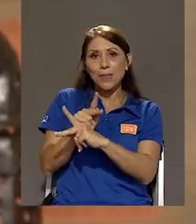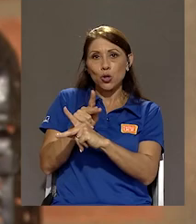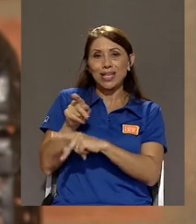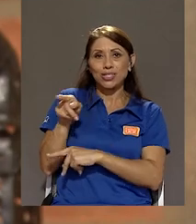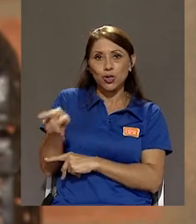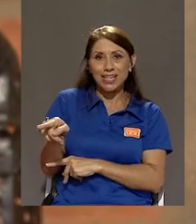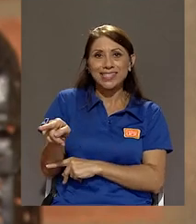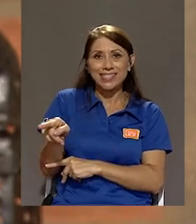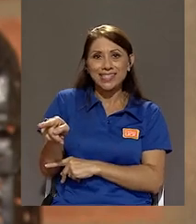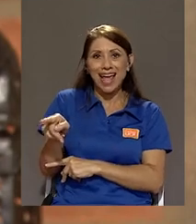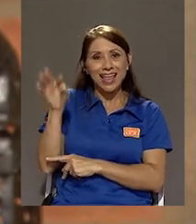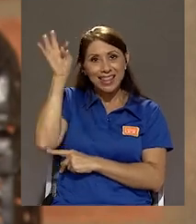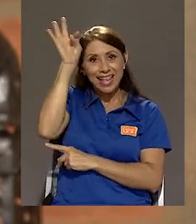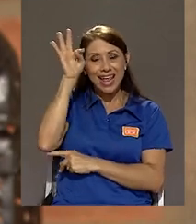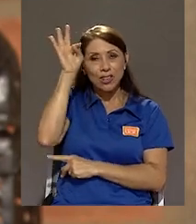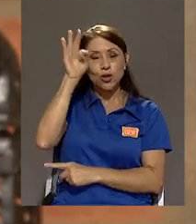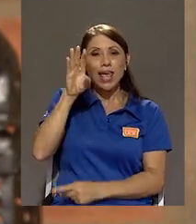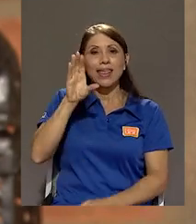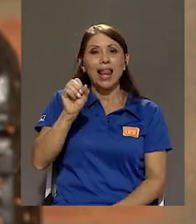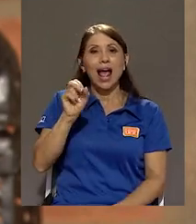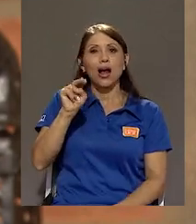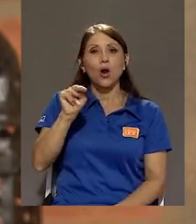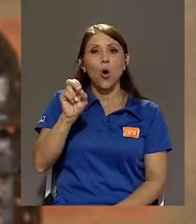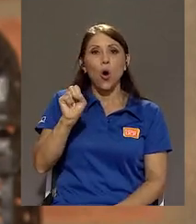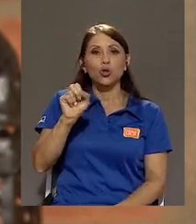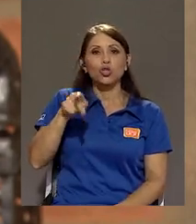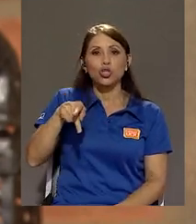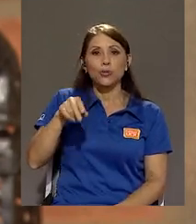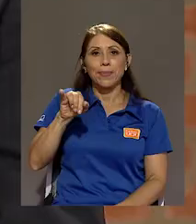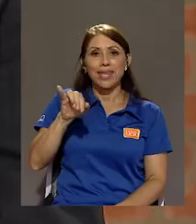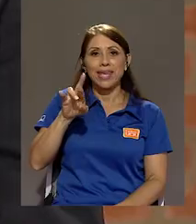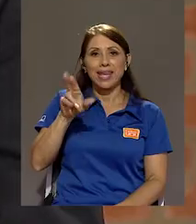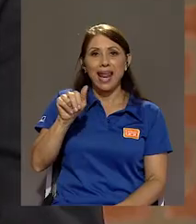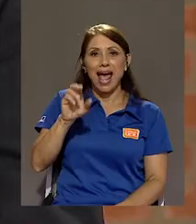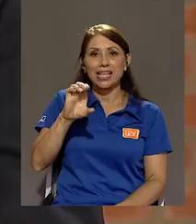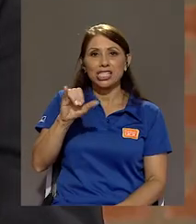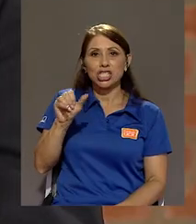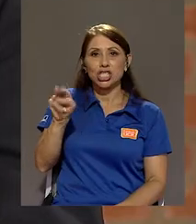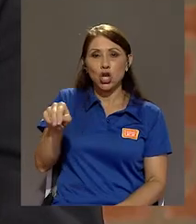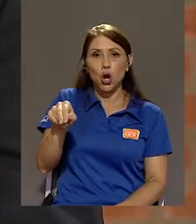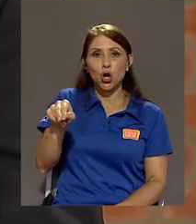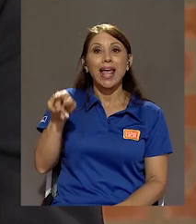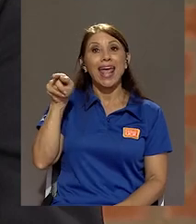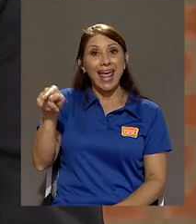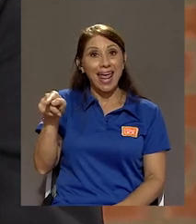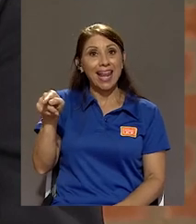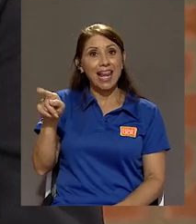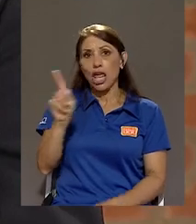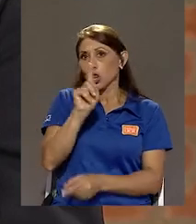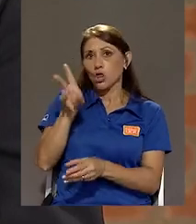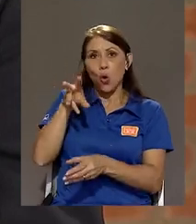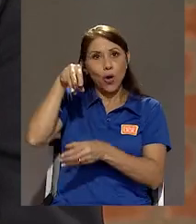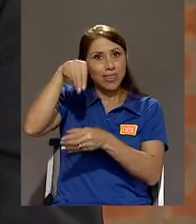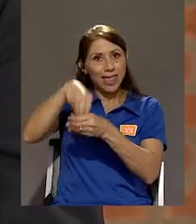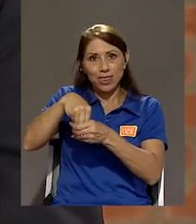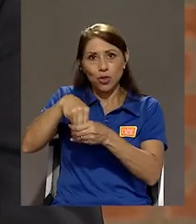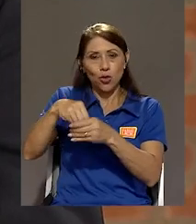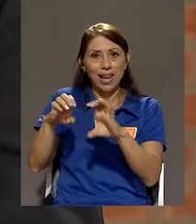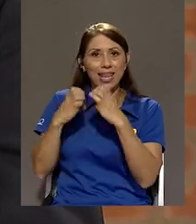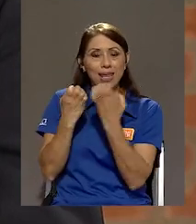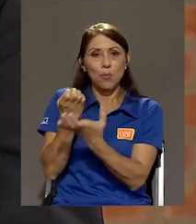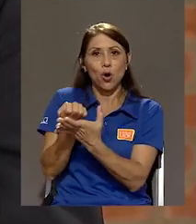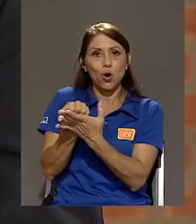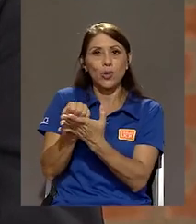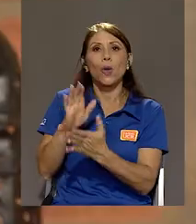proteccionista de la teoría de la conspiración. Tiene a, ya no dentro del equipo económico, pero sí de los